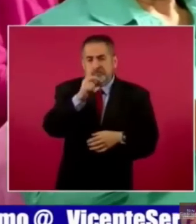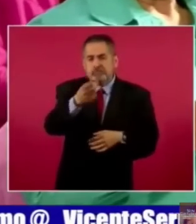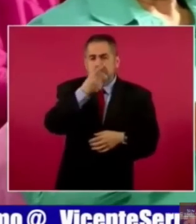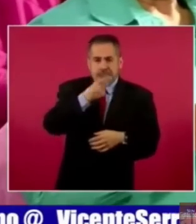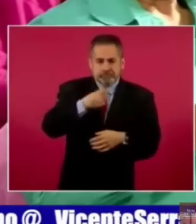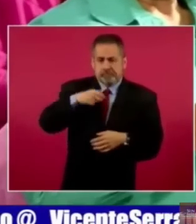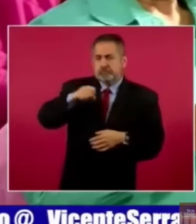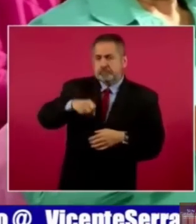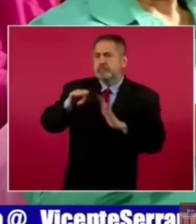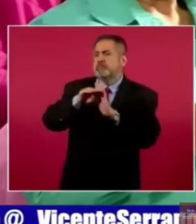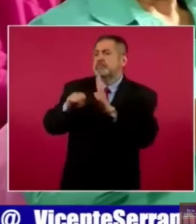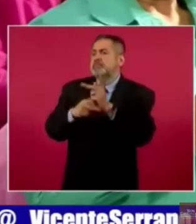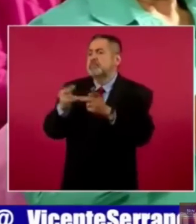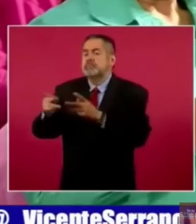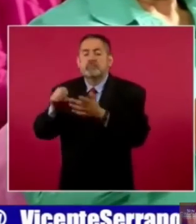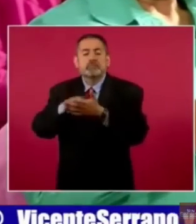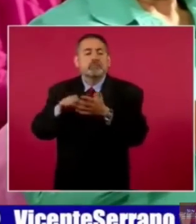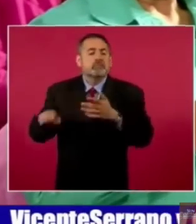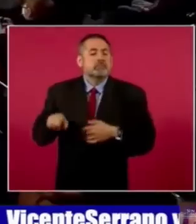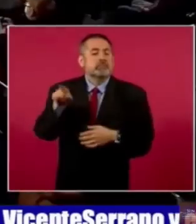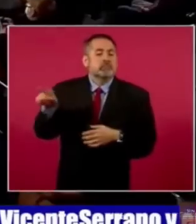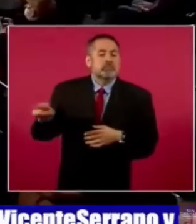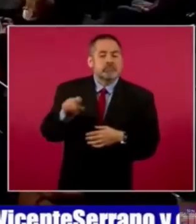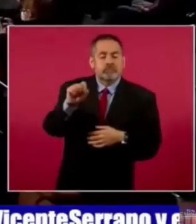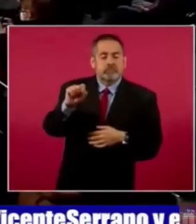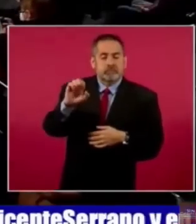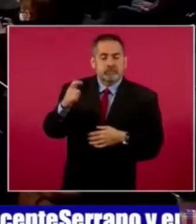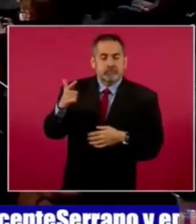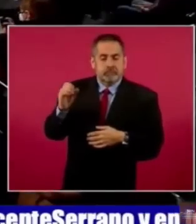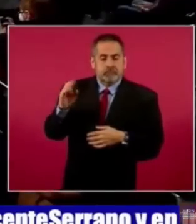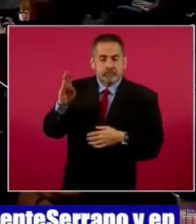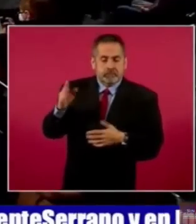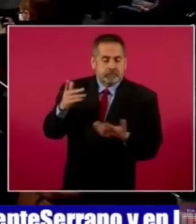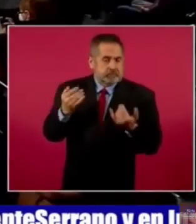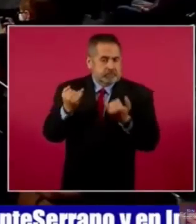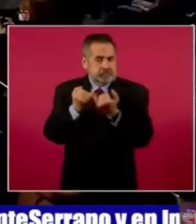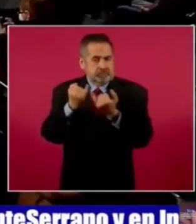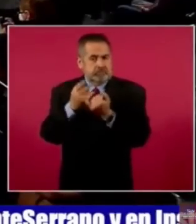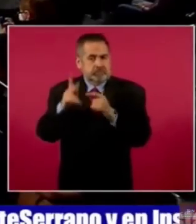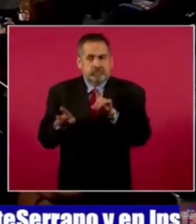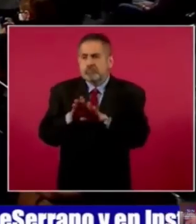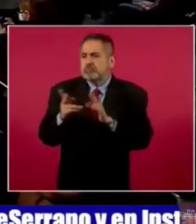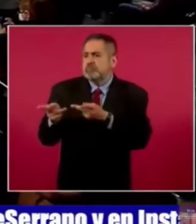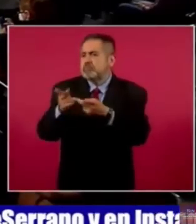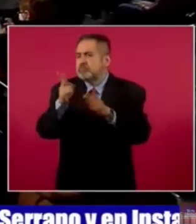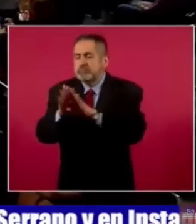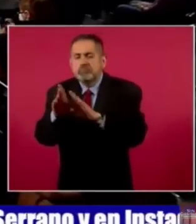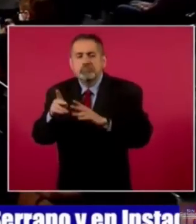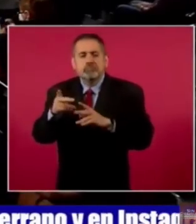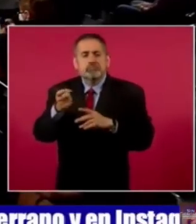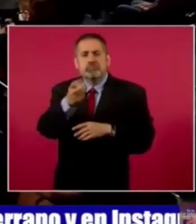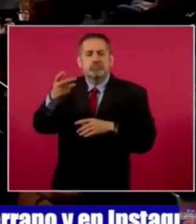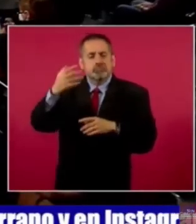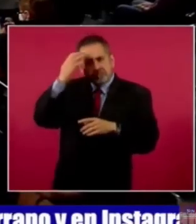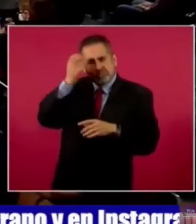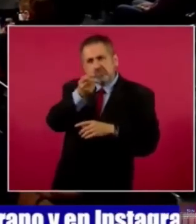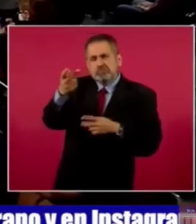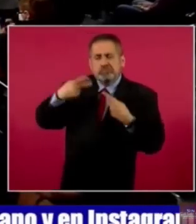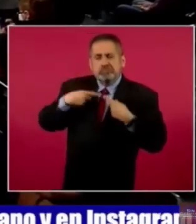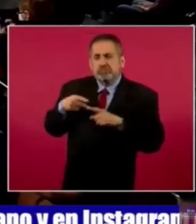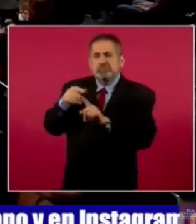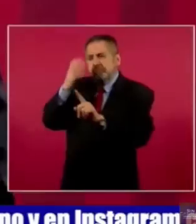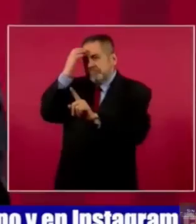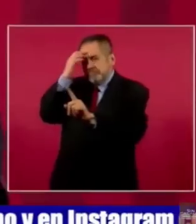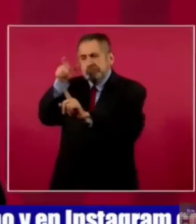aquí encuestas, por ejemplo, que realiza la Secretaría de Gobernación y pues en donde se ha medido la popularidad de usted. No conozco